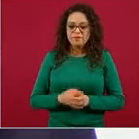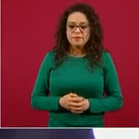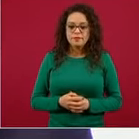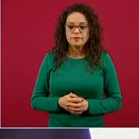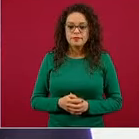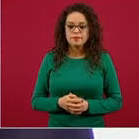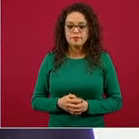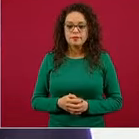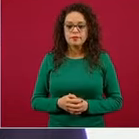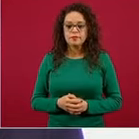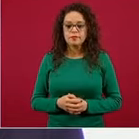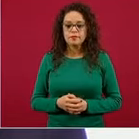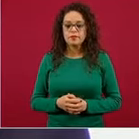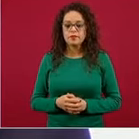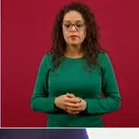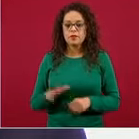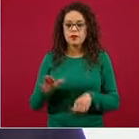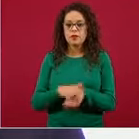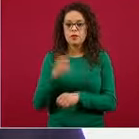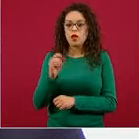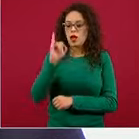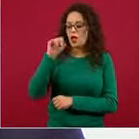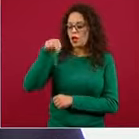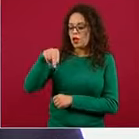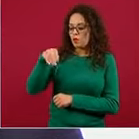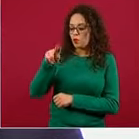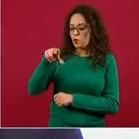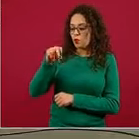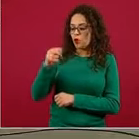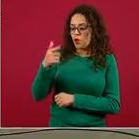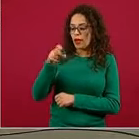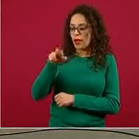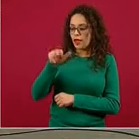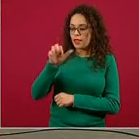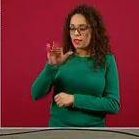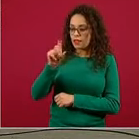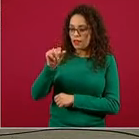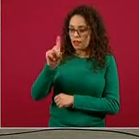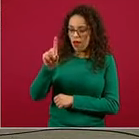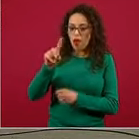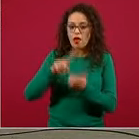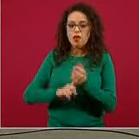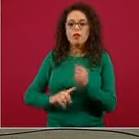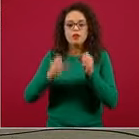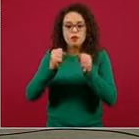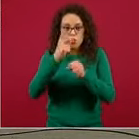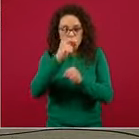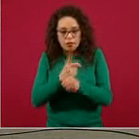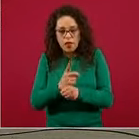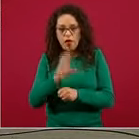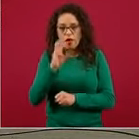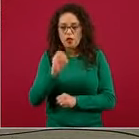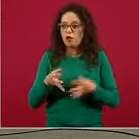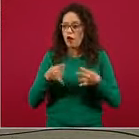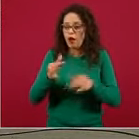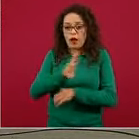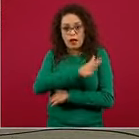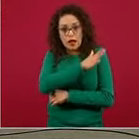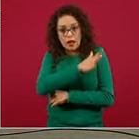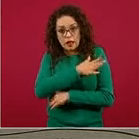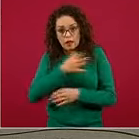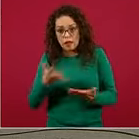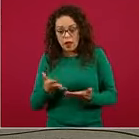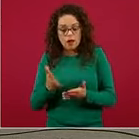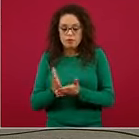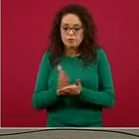de su inmunogenicidad, en materia de seguridad, en materia de la calidad que pueda tener. Esto lógicamente más bien es